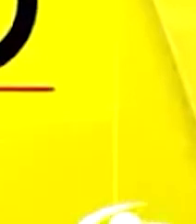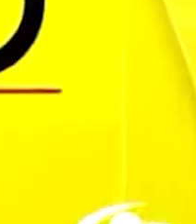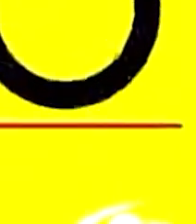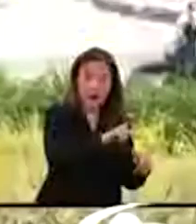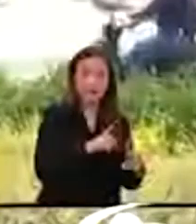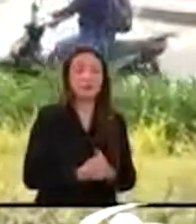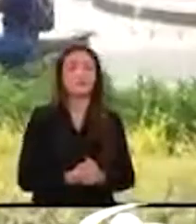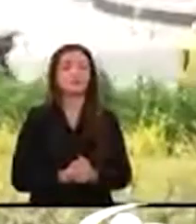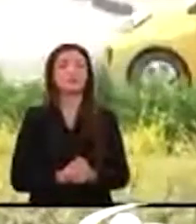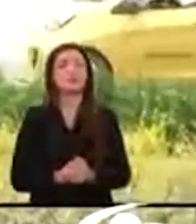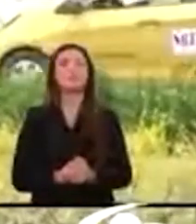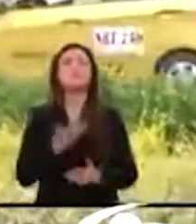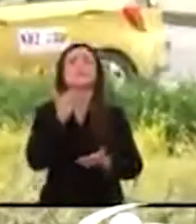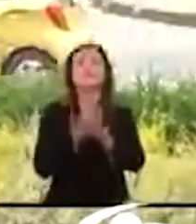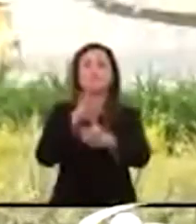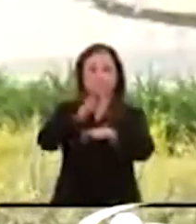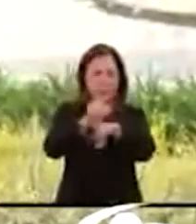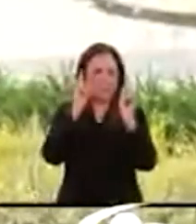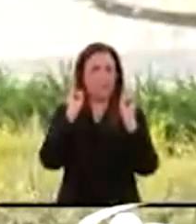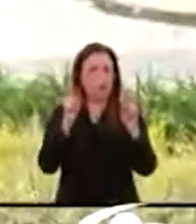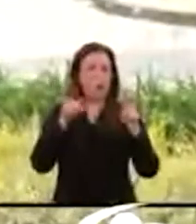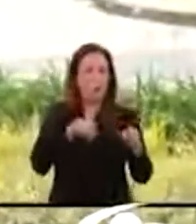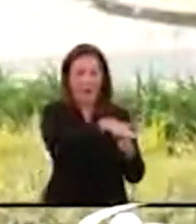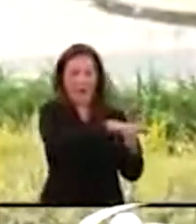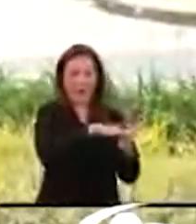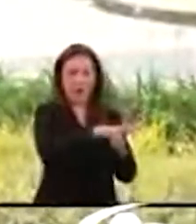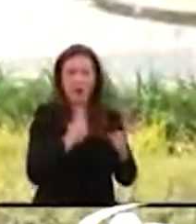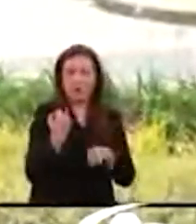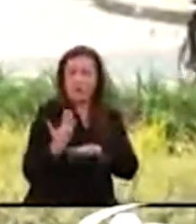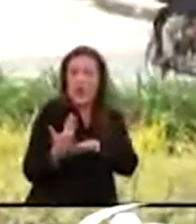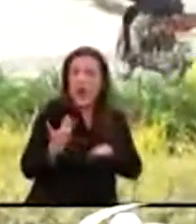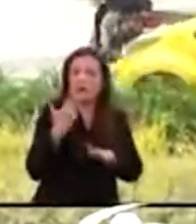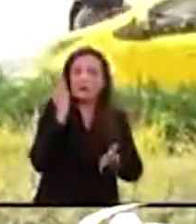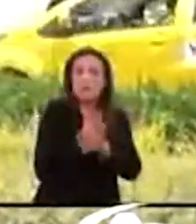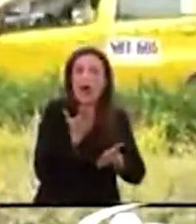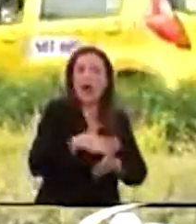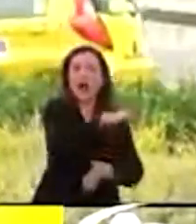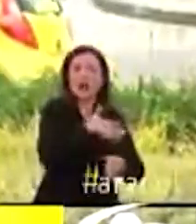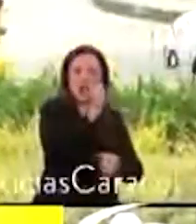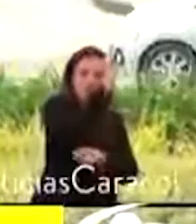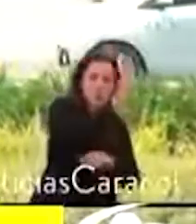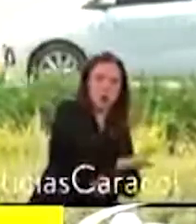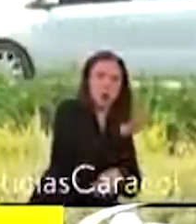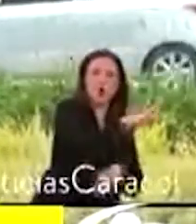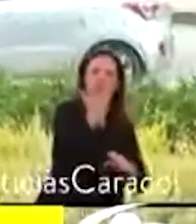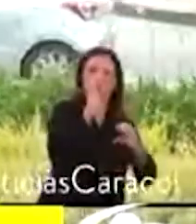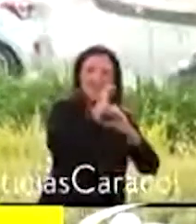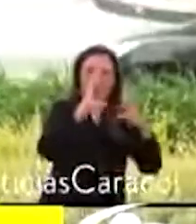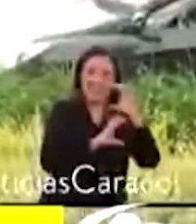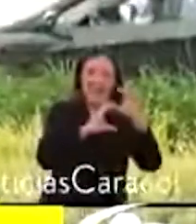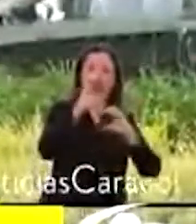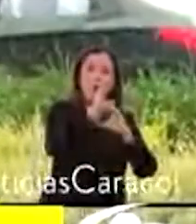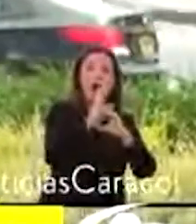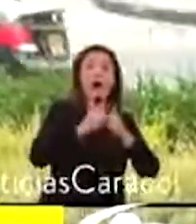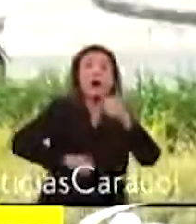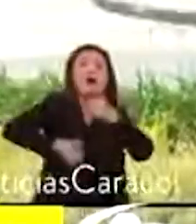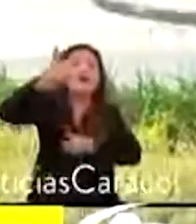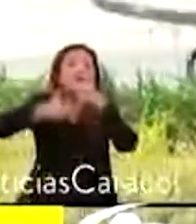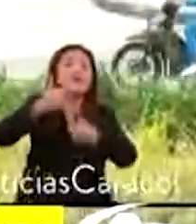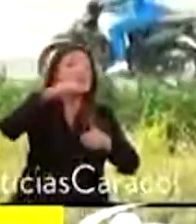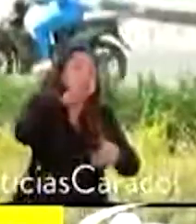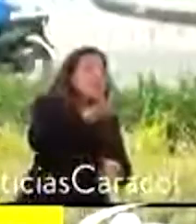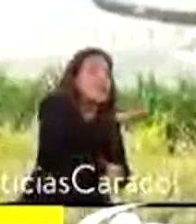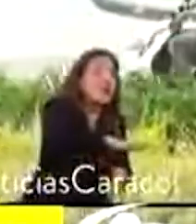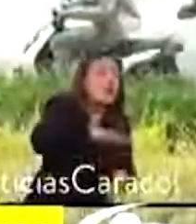Buenas tardes. Debido a esta grave situación que se presentó en las últimas horas en esta zona del sur del departamento del Cauca, las autoridades locales en este